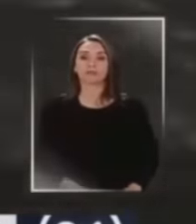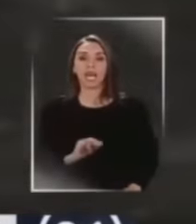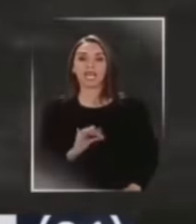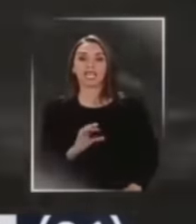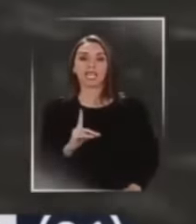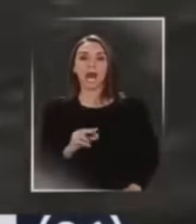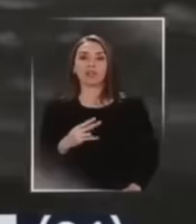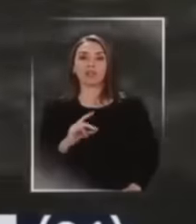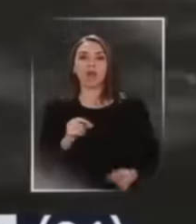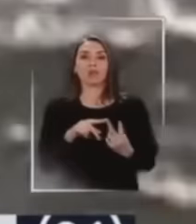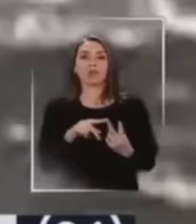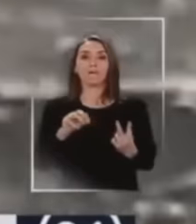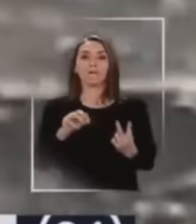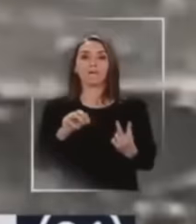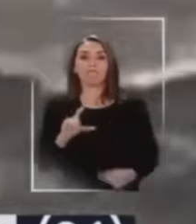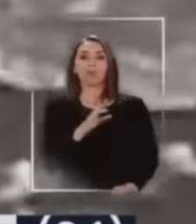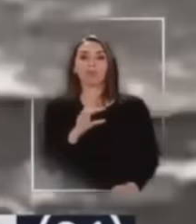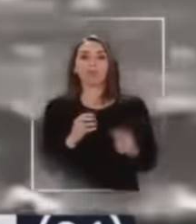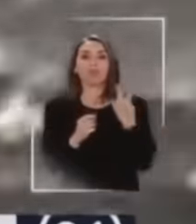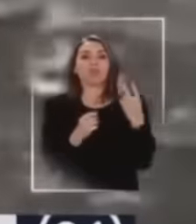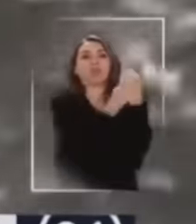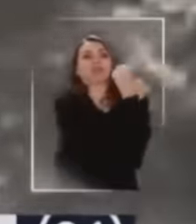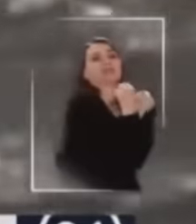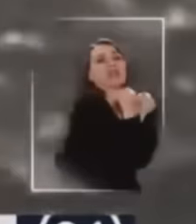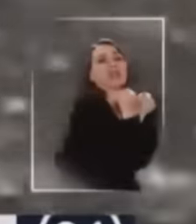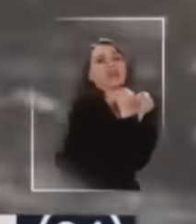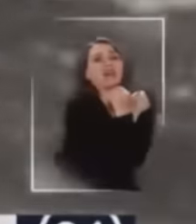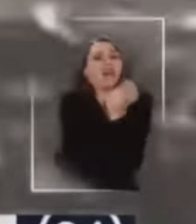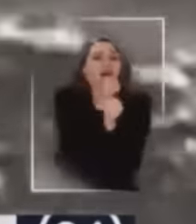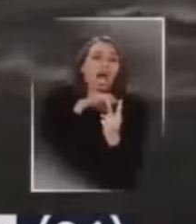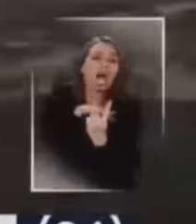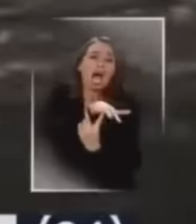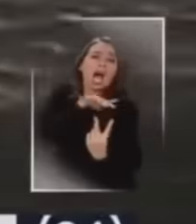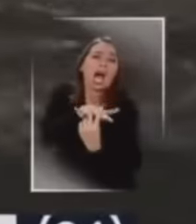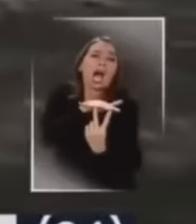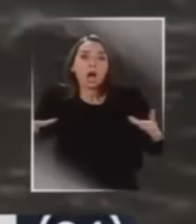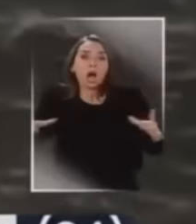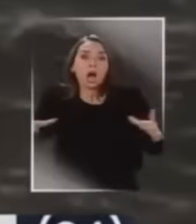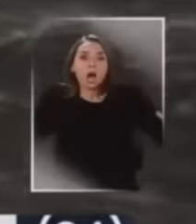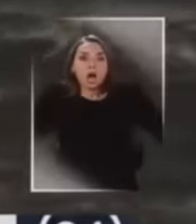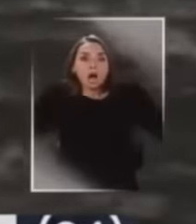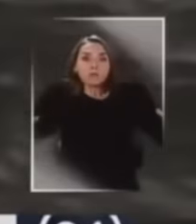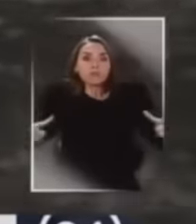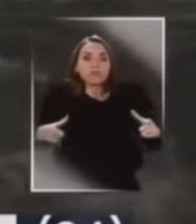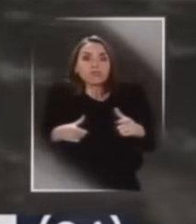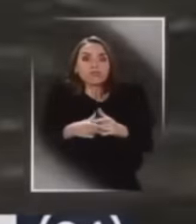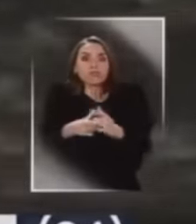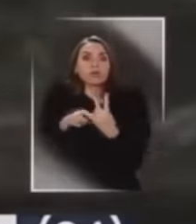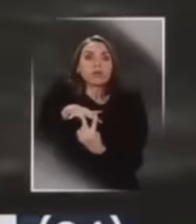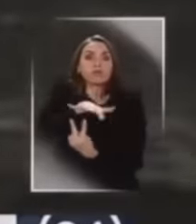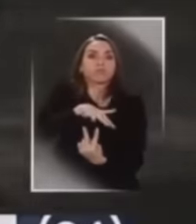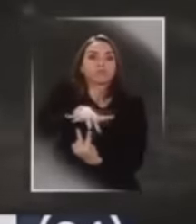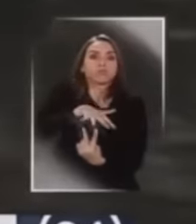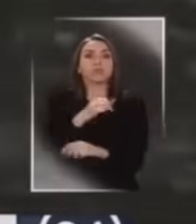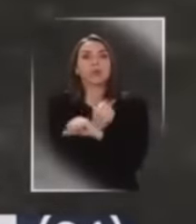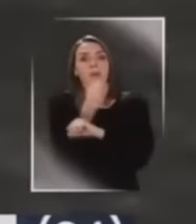Ricardo Hidalgo y Marcial Gutiérrez se aferraron uno a otro mientras el agua los acorralaba con la fuerza de la corriente. Los jóvenes